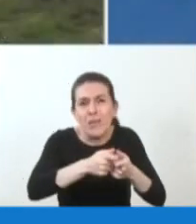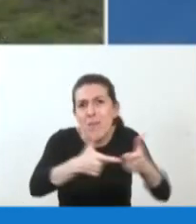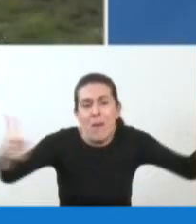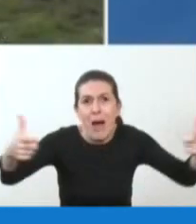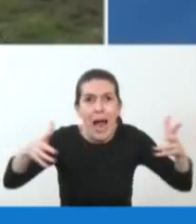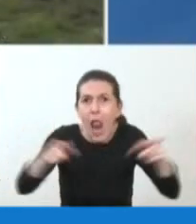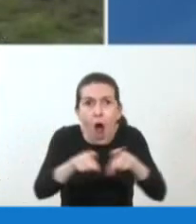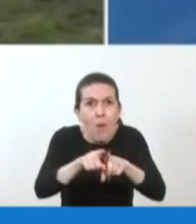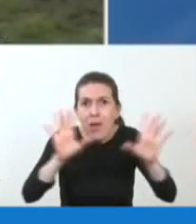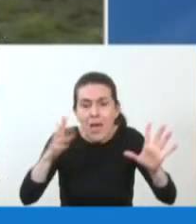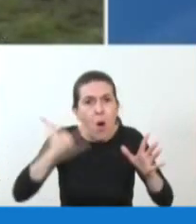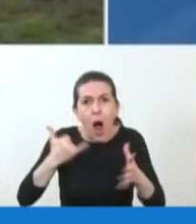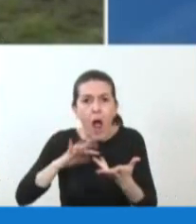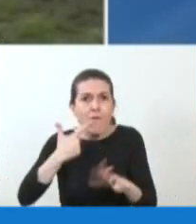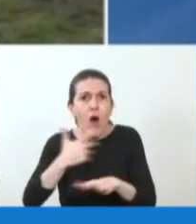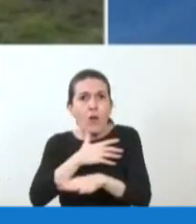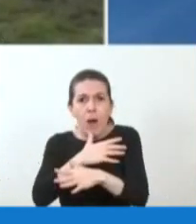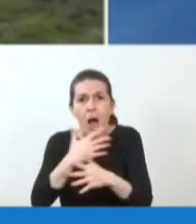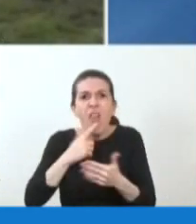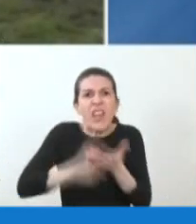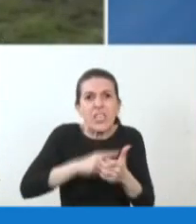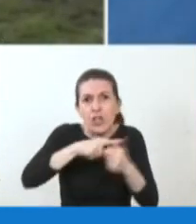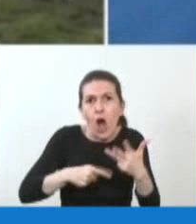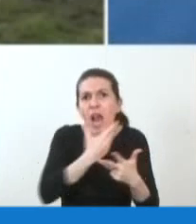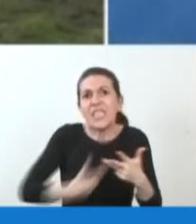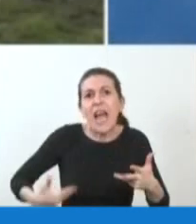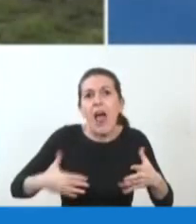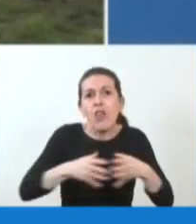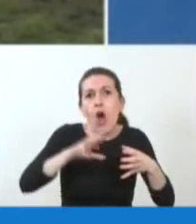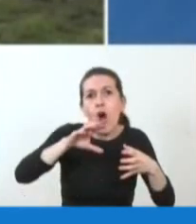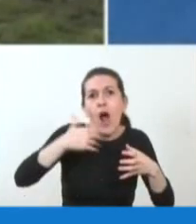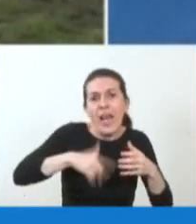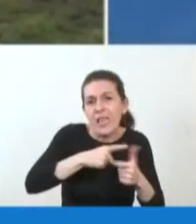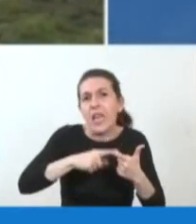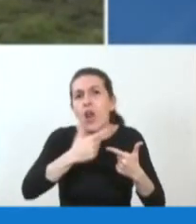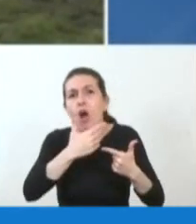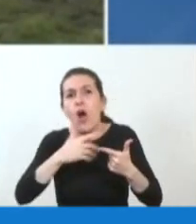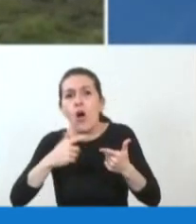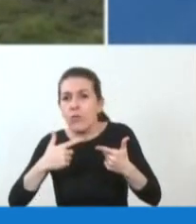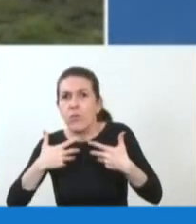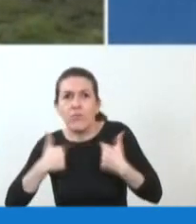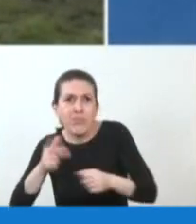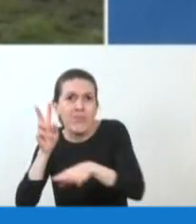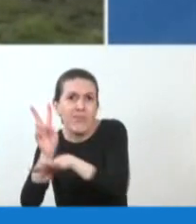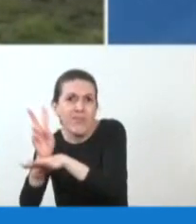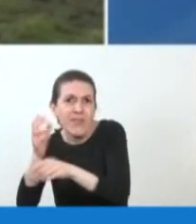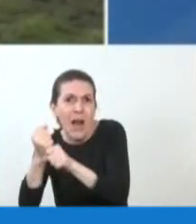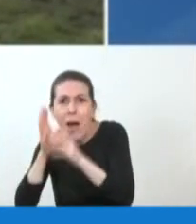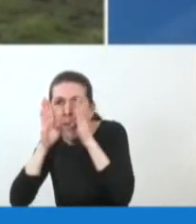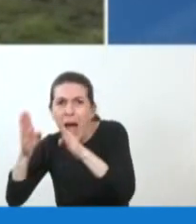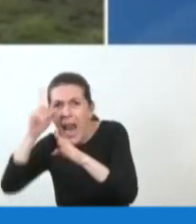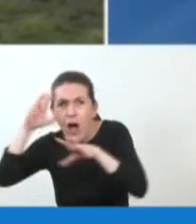muchas de esas disciplinas el estado nacional y el estado provincial están trabajando fortaleciendo la salud fortaleciendo